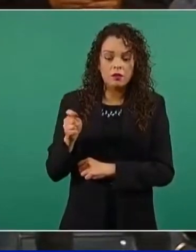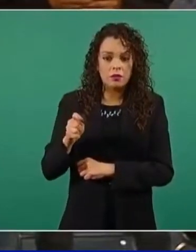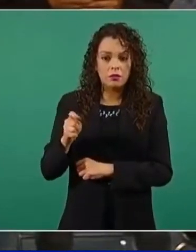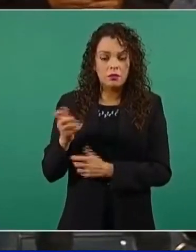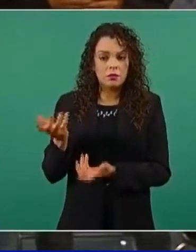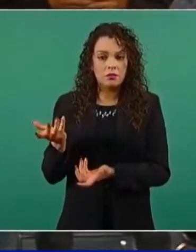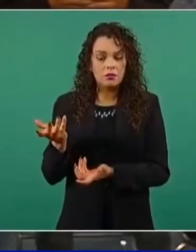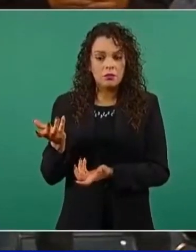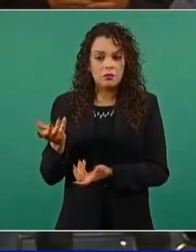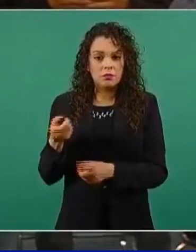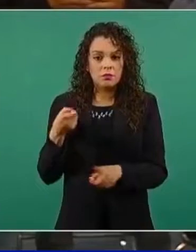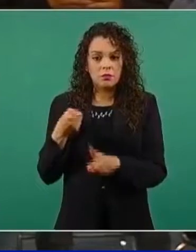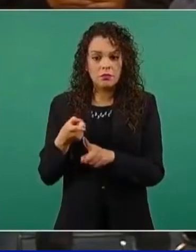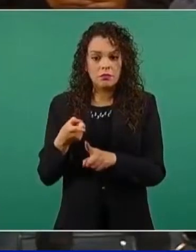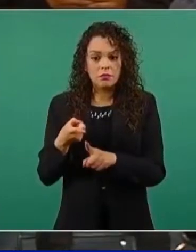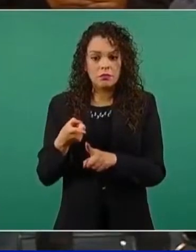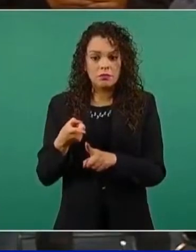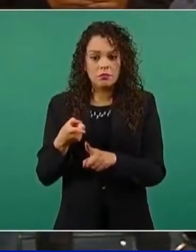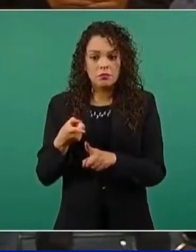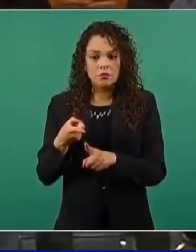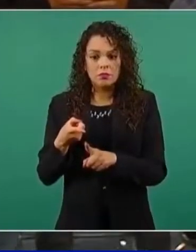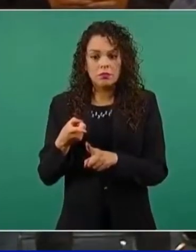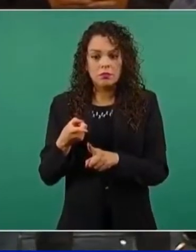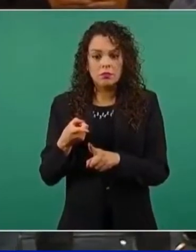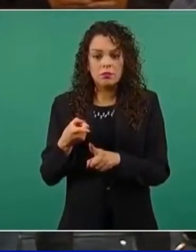Eso es un